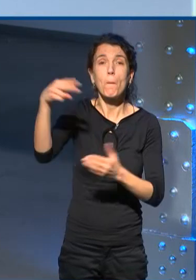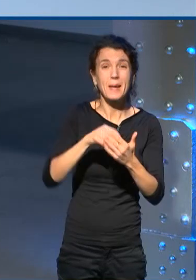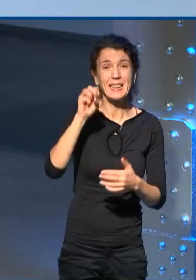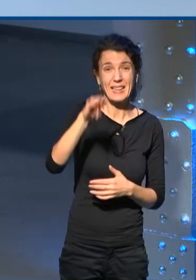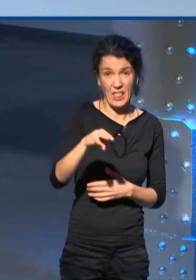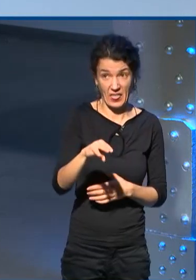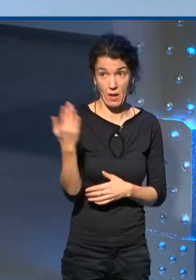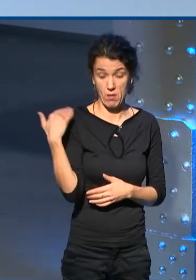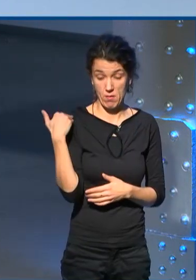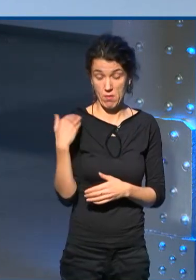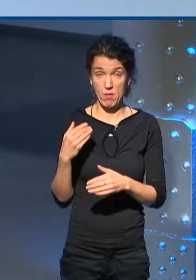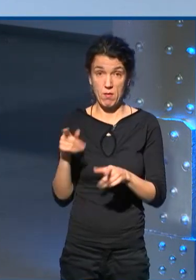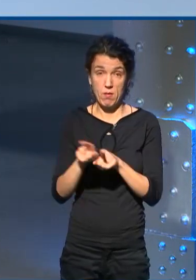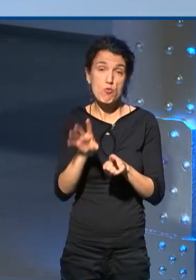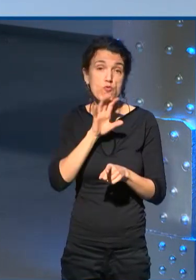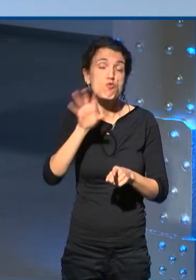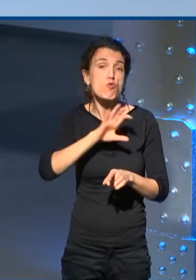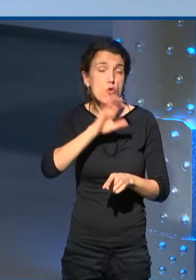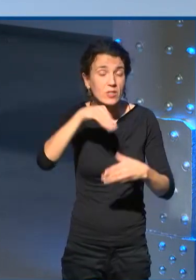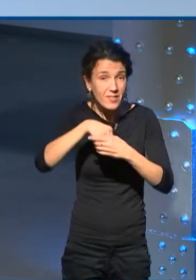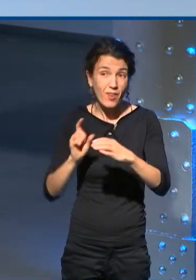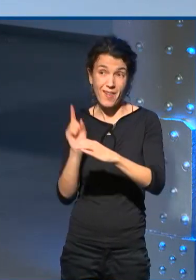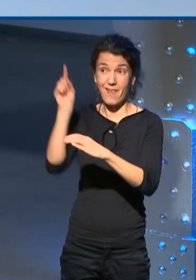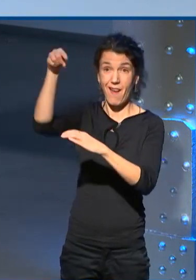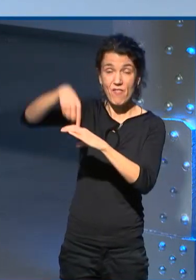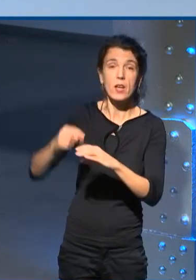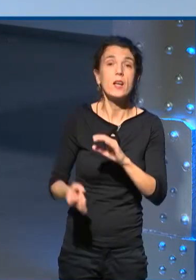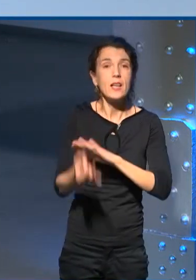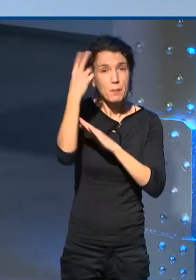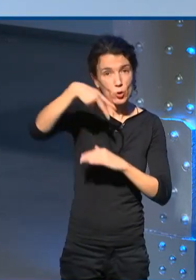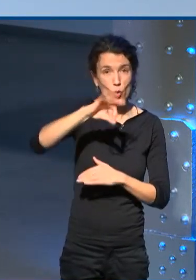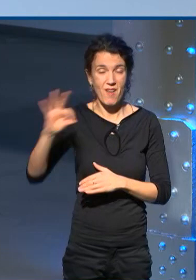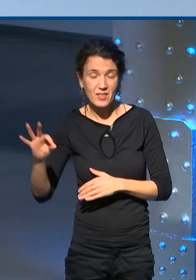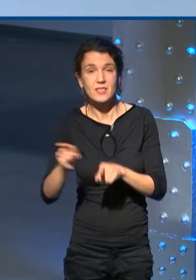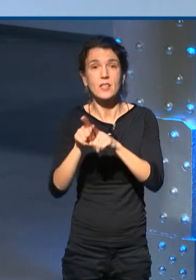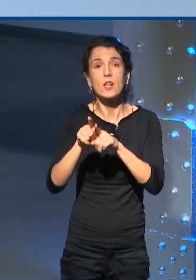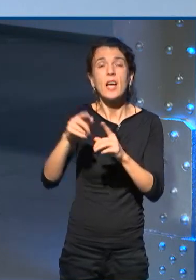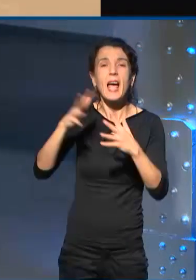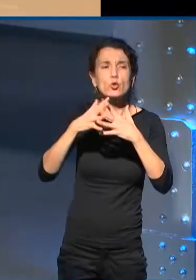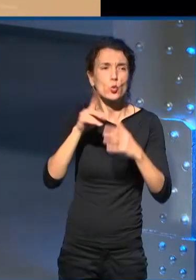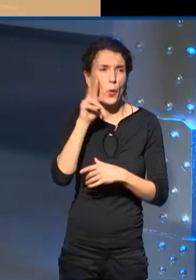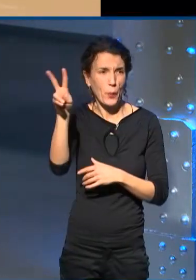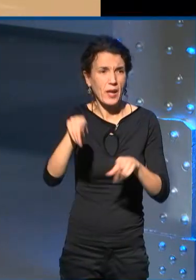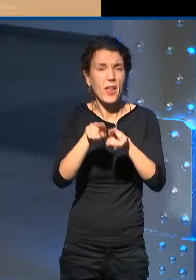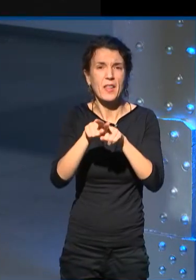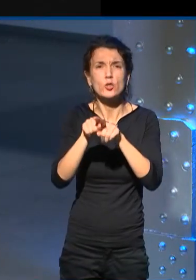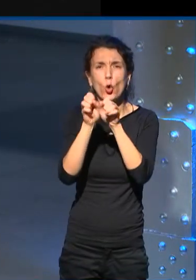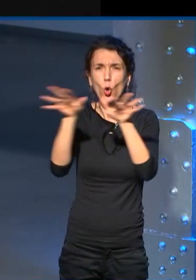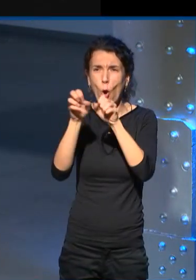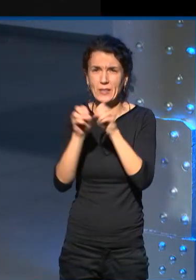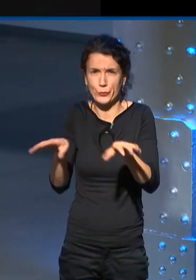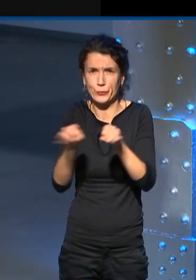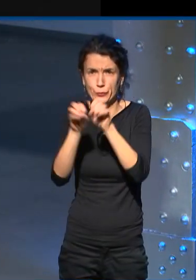2013, para la nave que ahora mismo, el Curiosity, el rover que ahora mismo está, NASA inventó esto que llamó la grúa del cielo, esta estructura que ven aquí, dotada de retrocohetes, de la